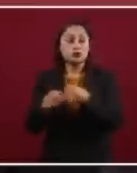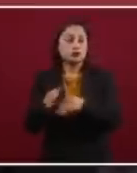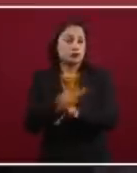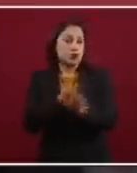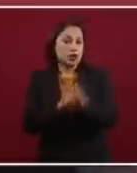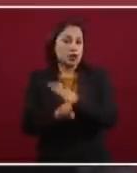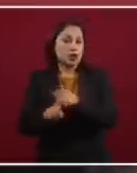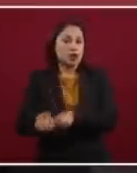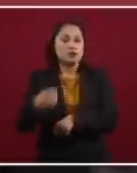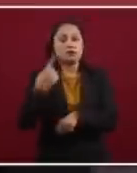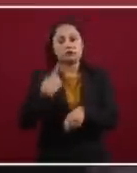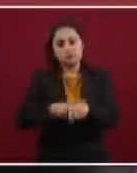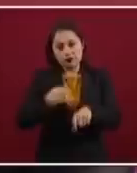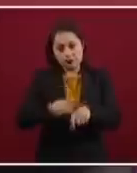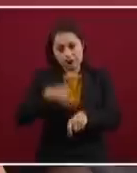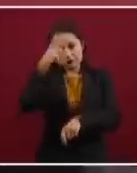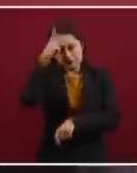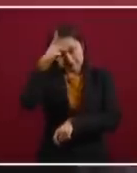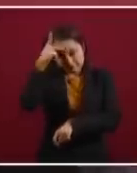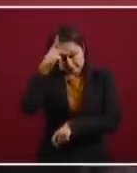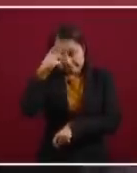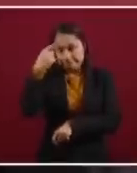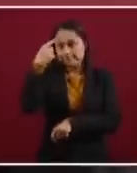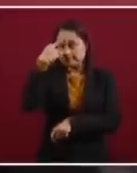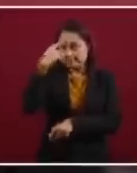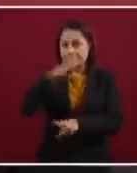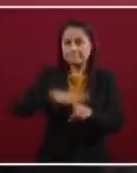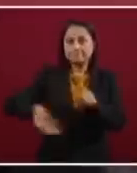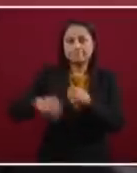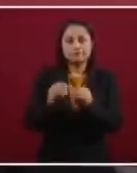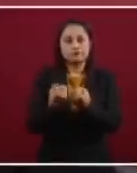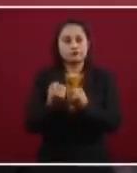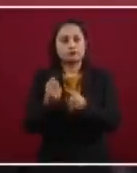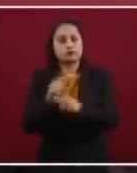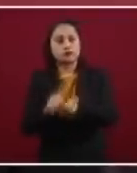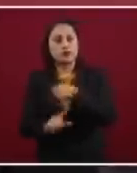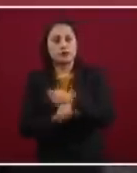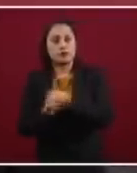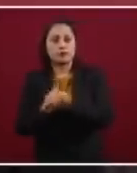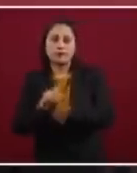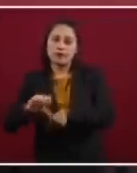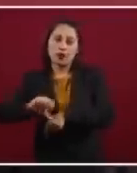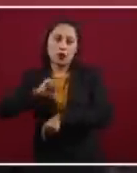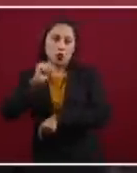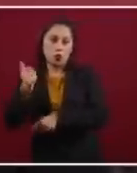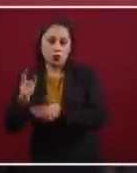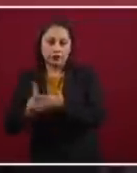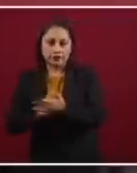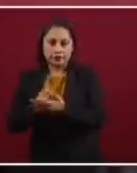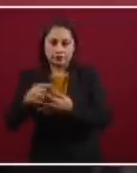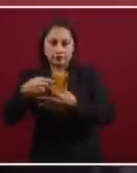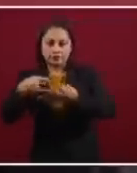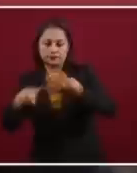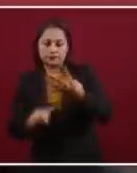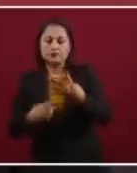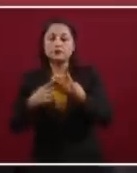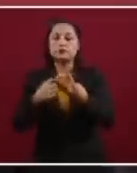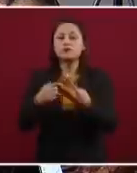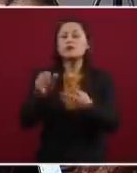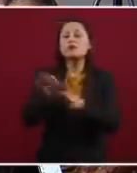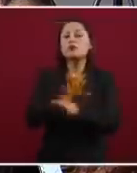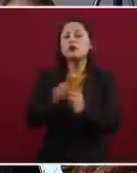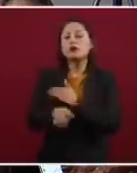dicho emocionales mentales y sociales estas drogas de impacto son mayormente drogas sintéticas